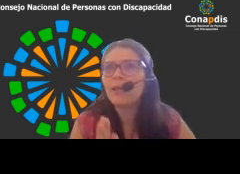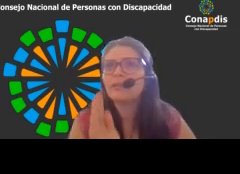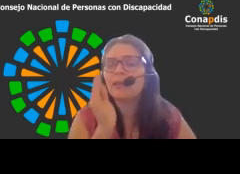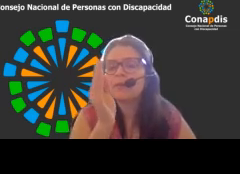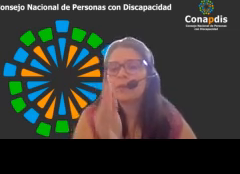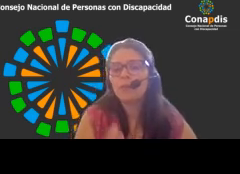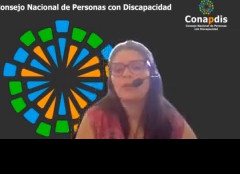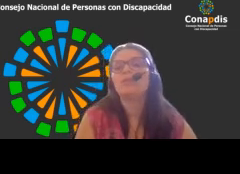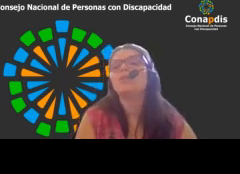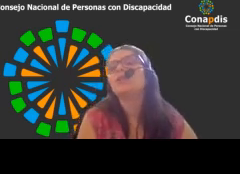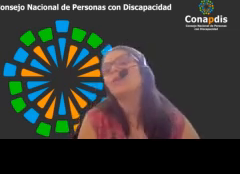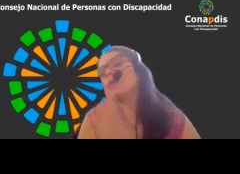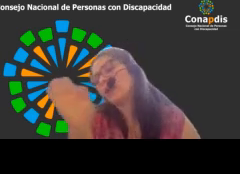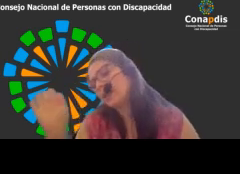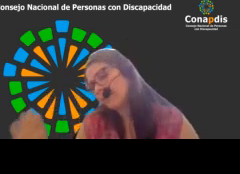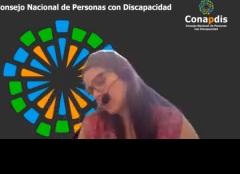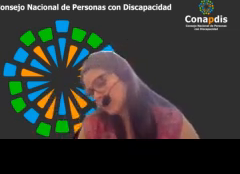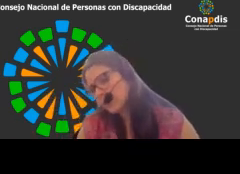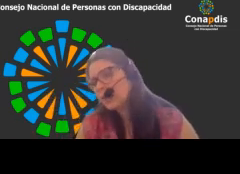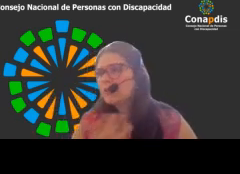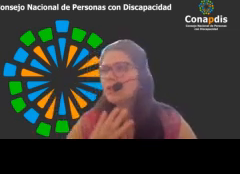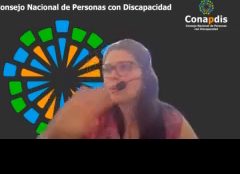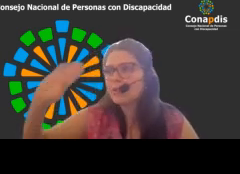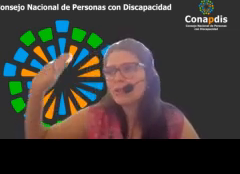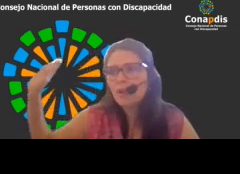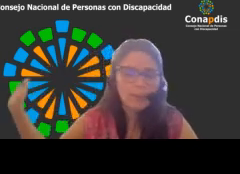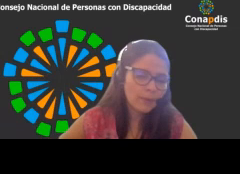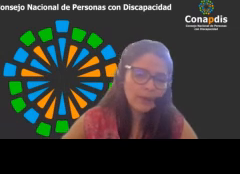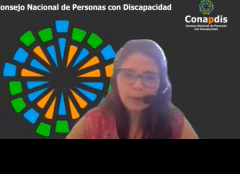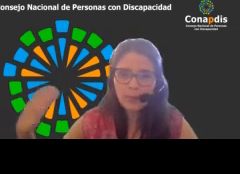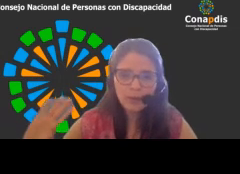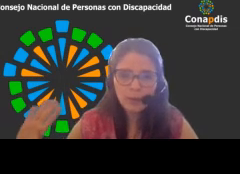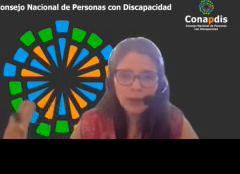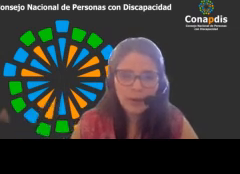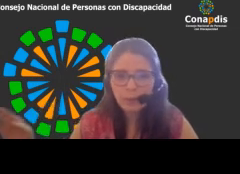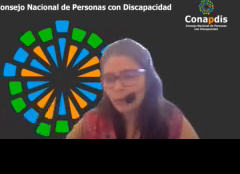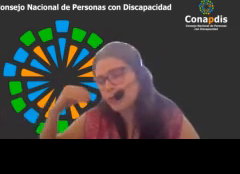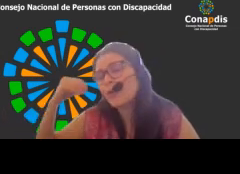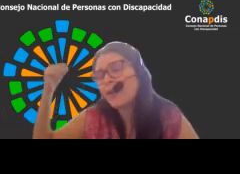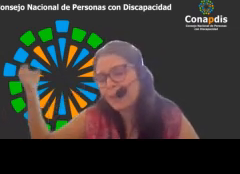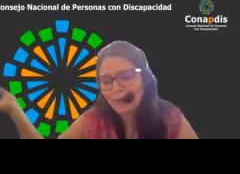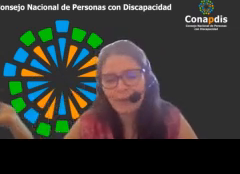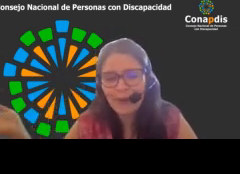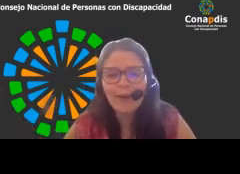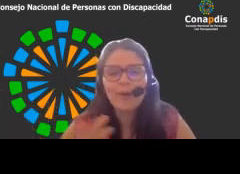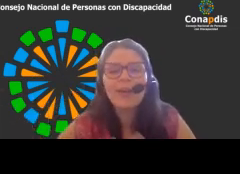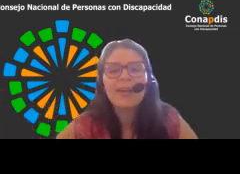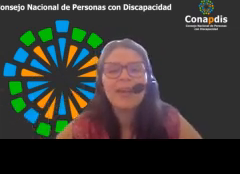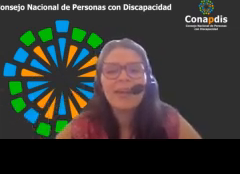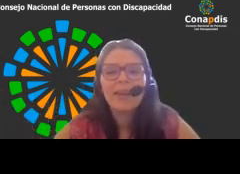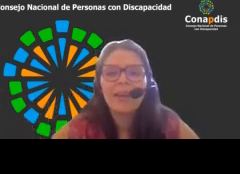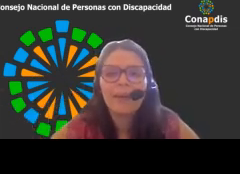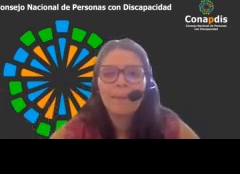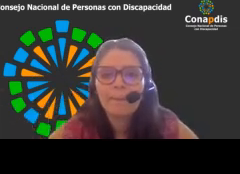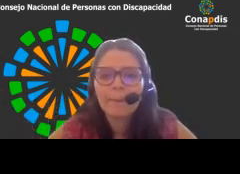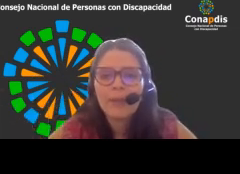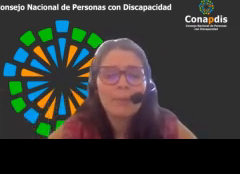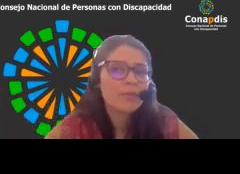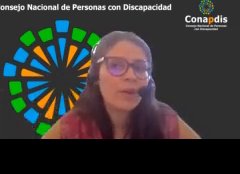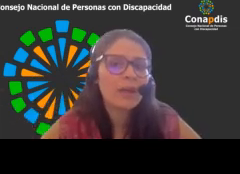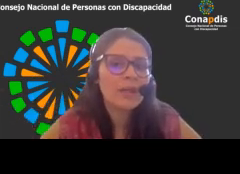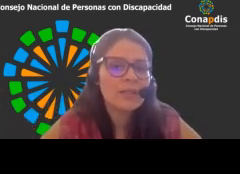indica que están hablando con ellos y no con alguien más si la voz está conmoviendo para otro lado o suena para otro lado